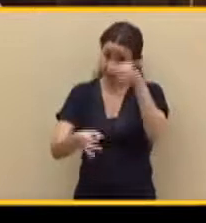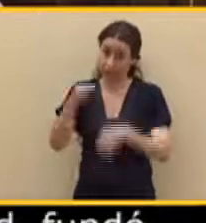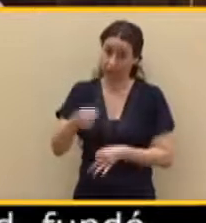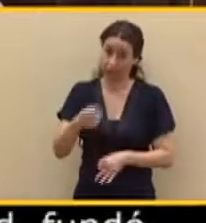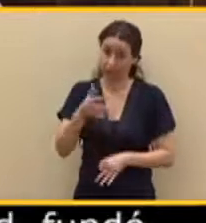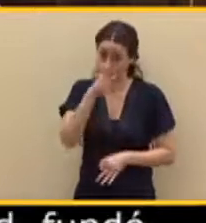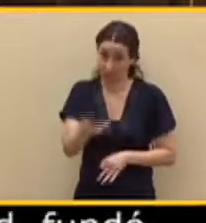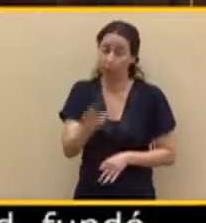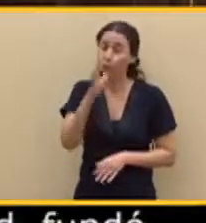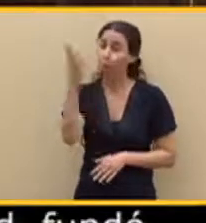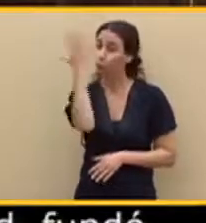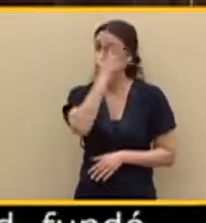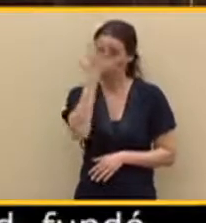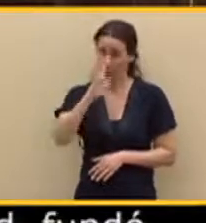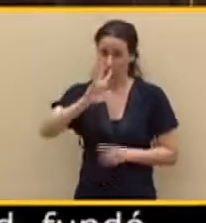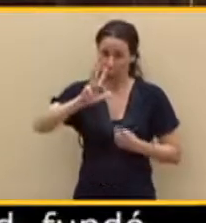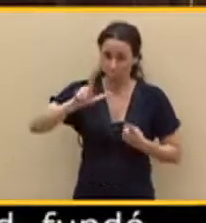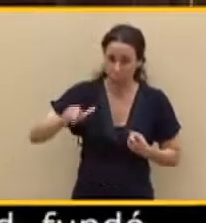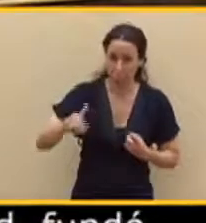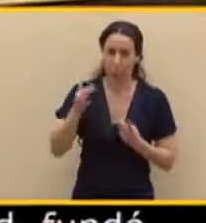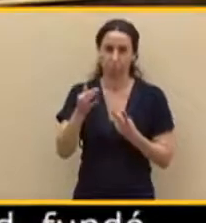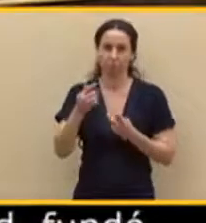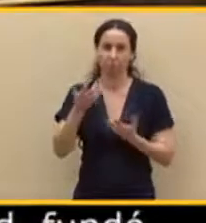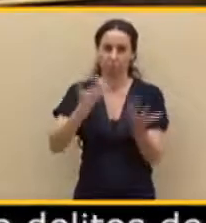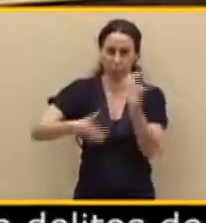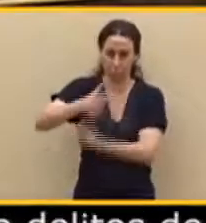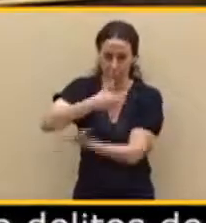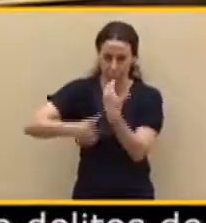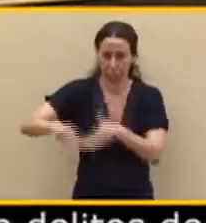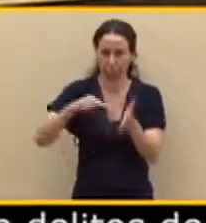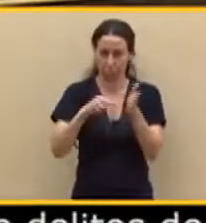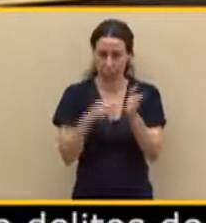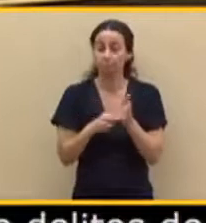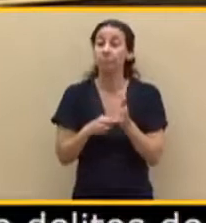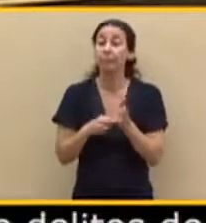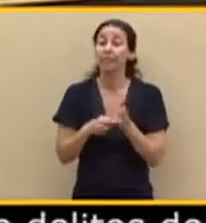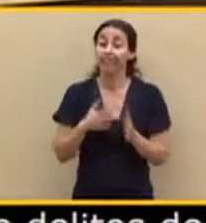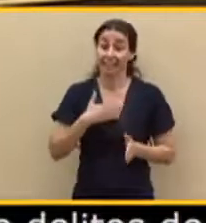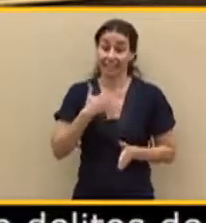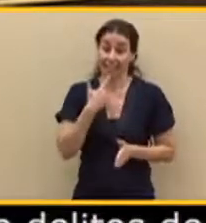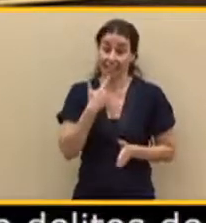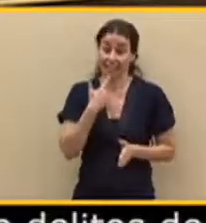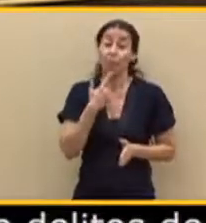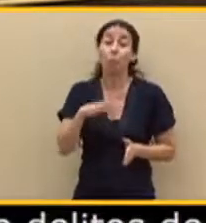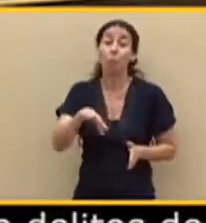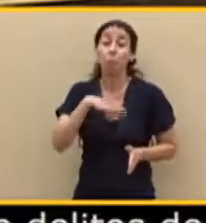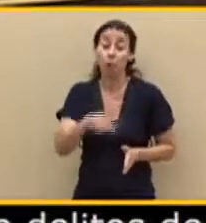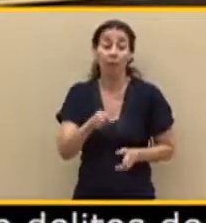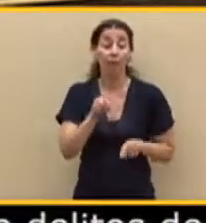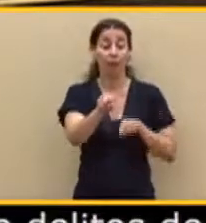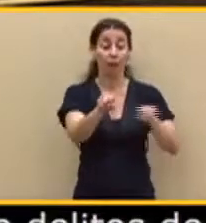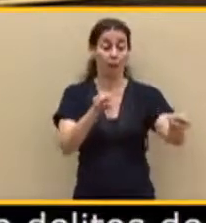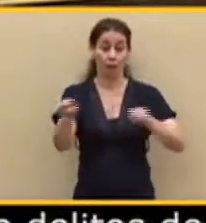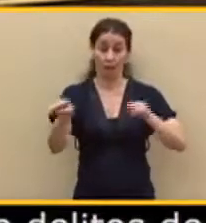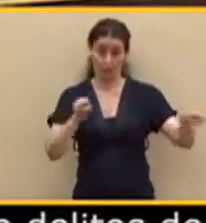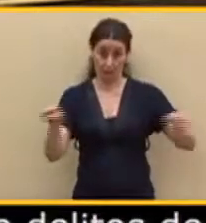de prevaricación y tráfico de influencias, que, hablando en plata, significa por posibles adjudicaciones a dedo. Una empresa en la que